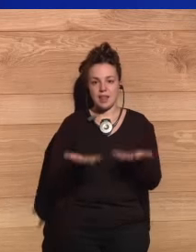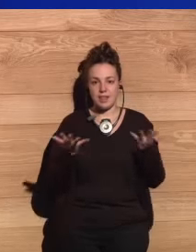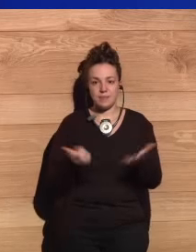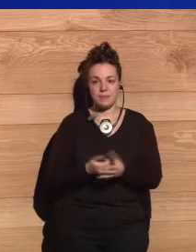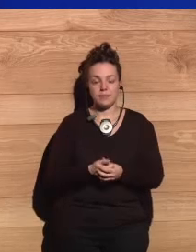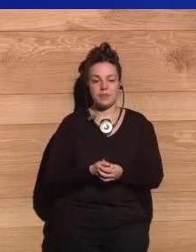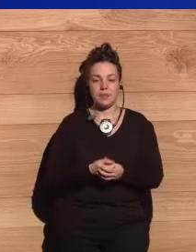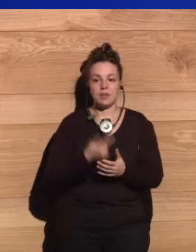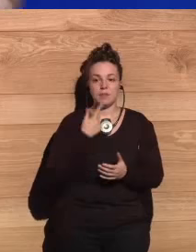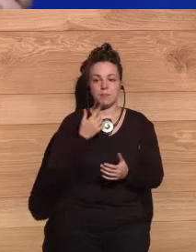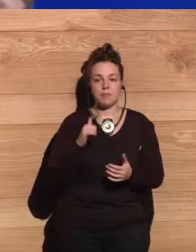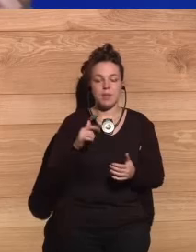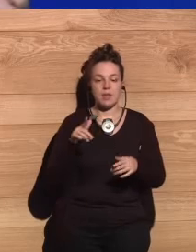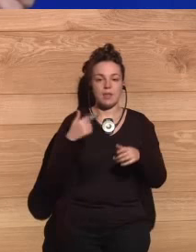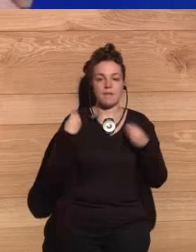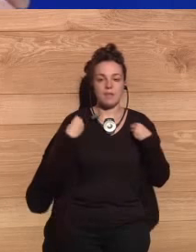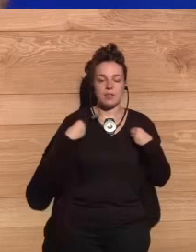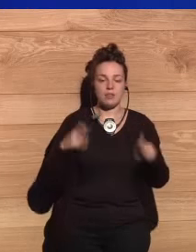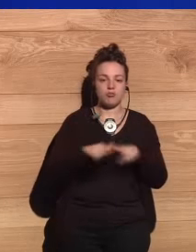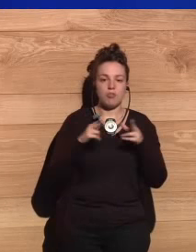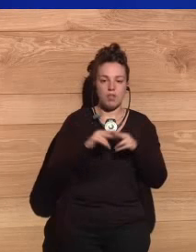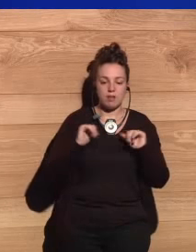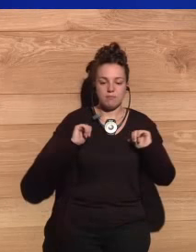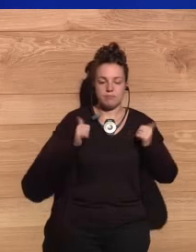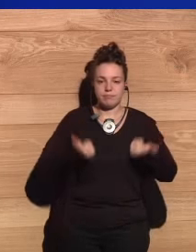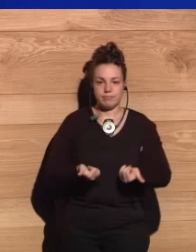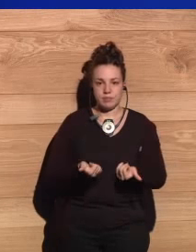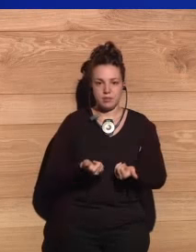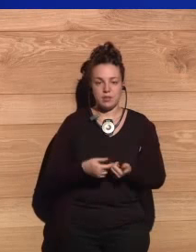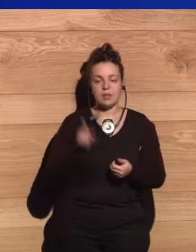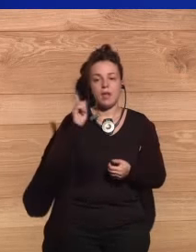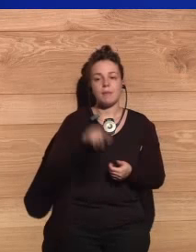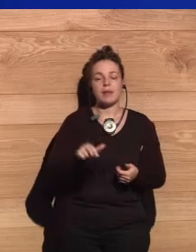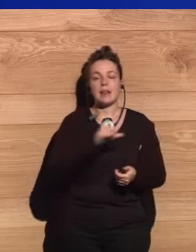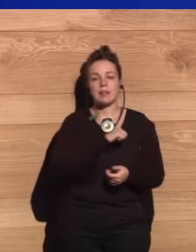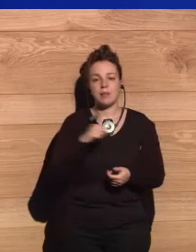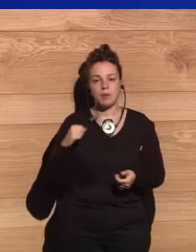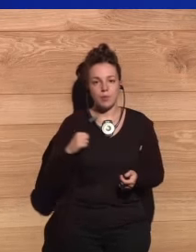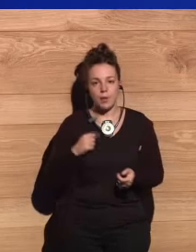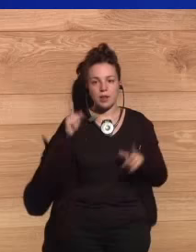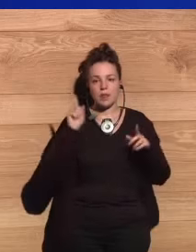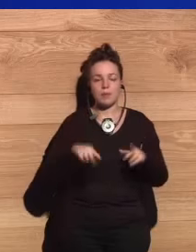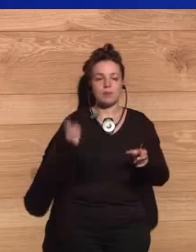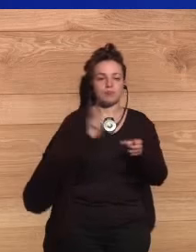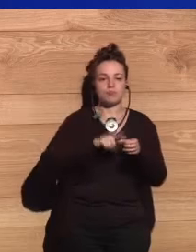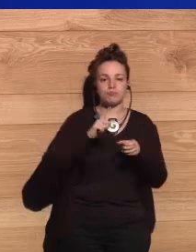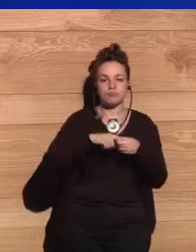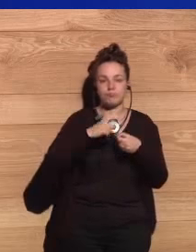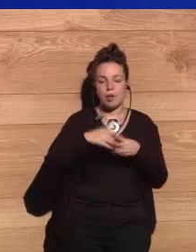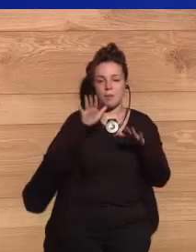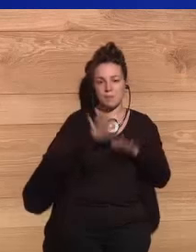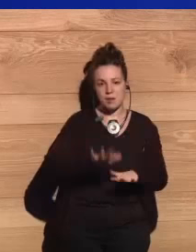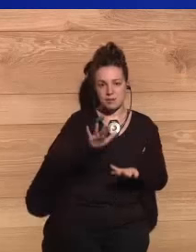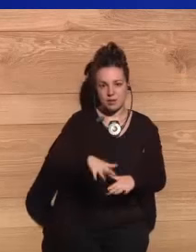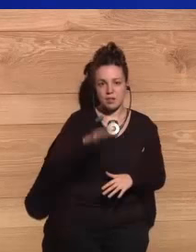se inicia en todos los aspectos de la vida social e individual, y está en todas partes, está